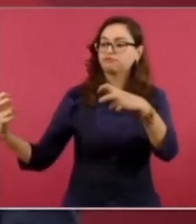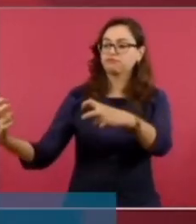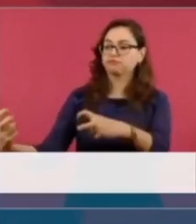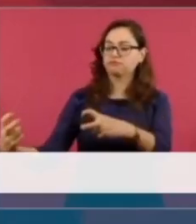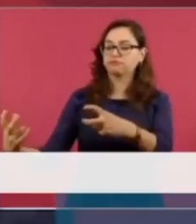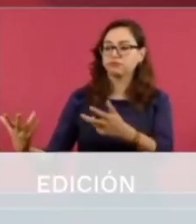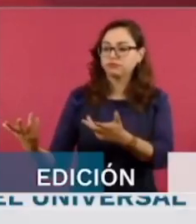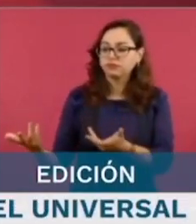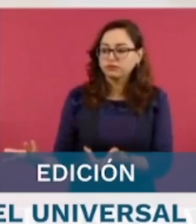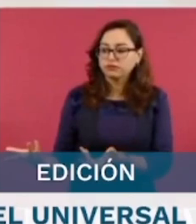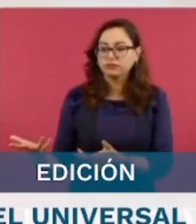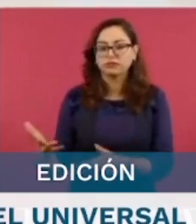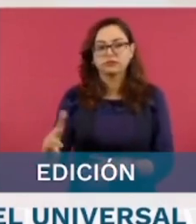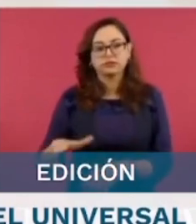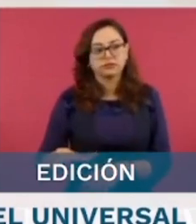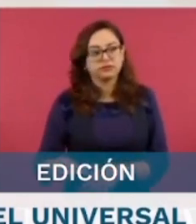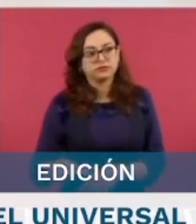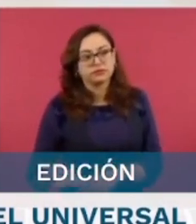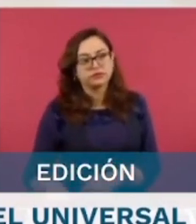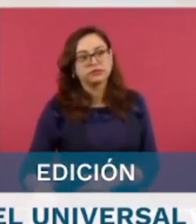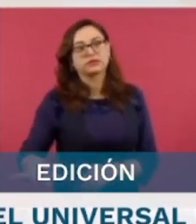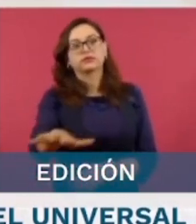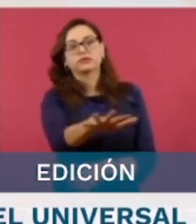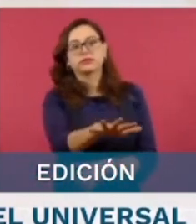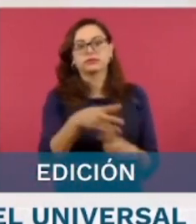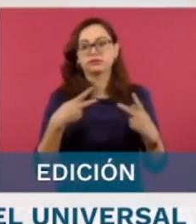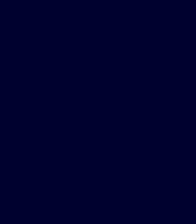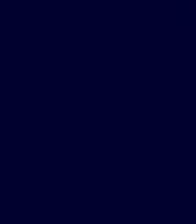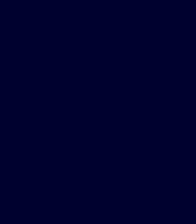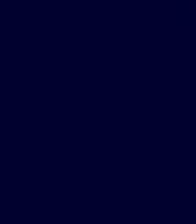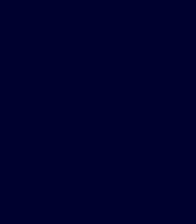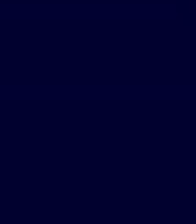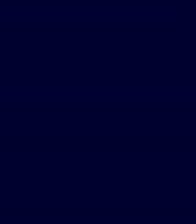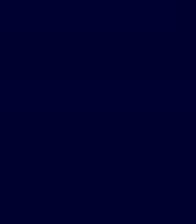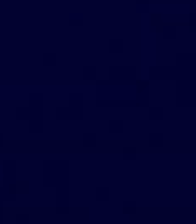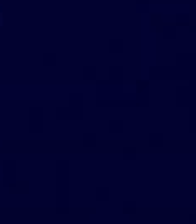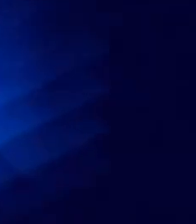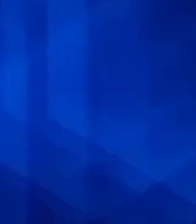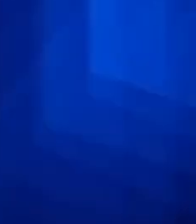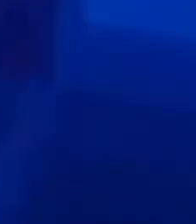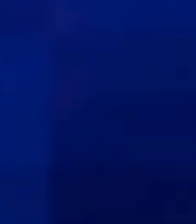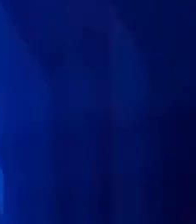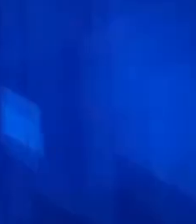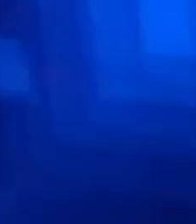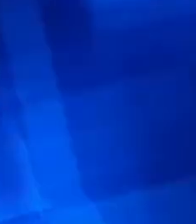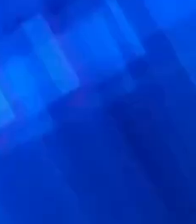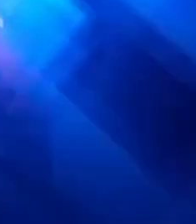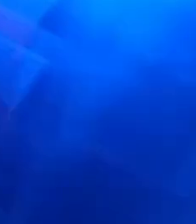bastante de la gente, del pueblo.